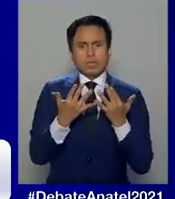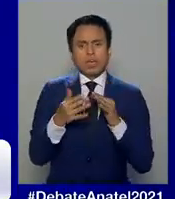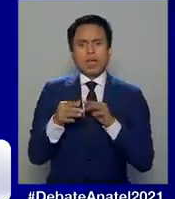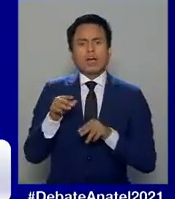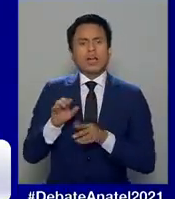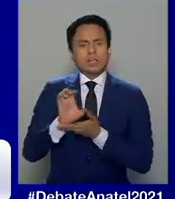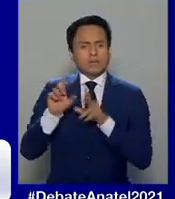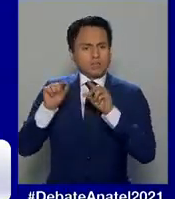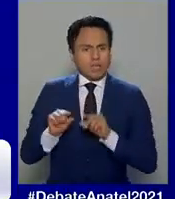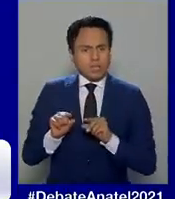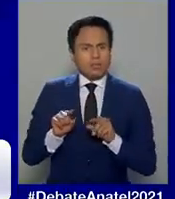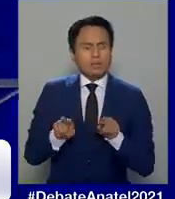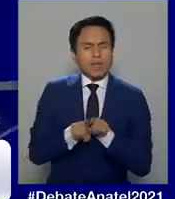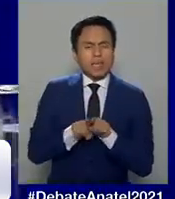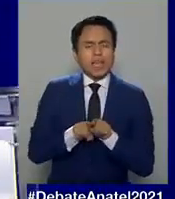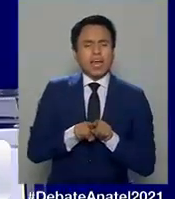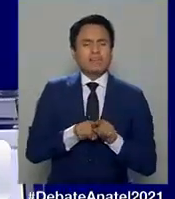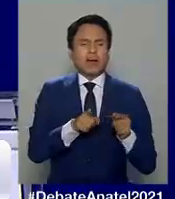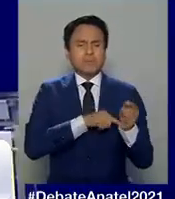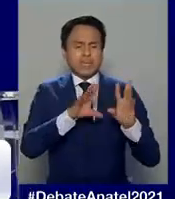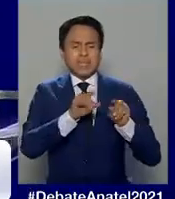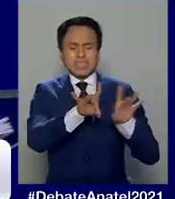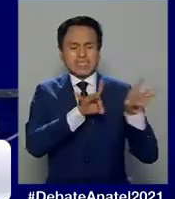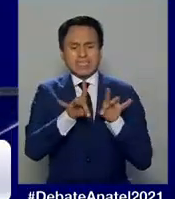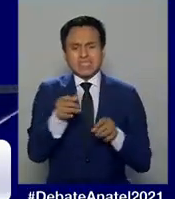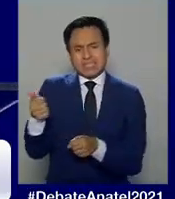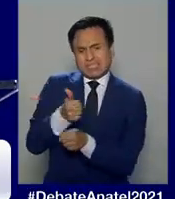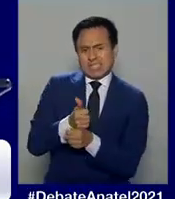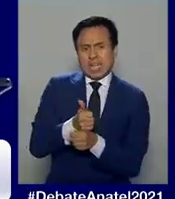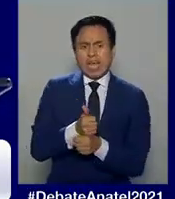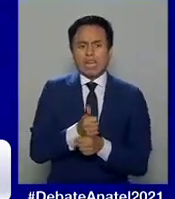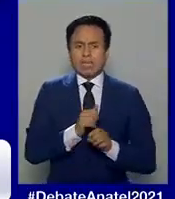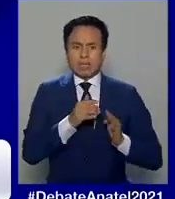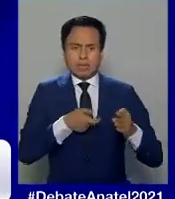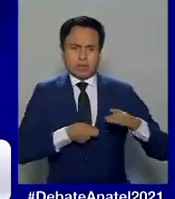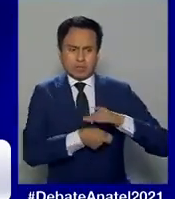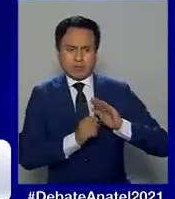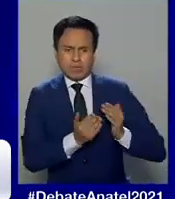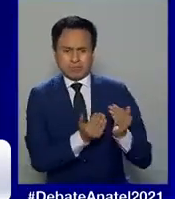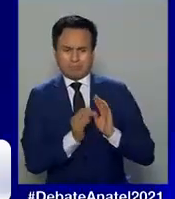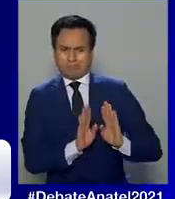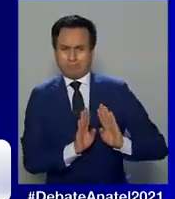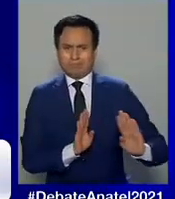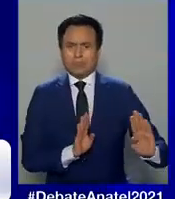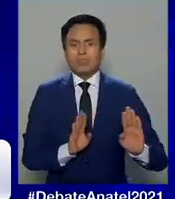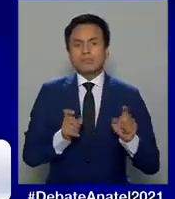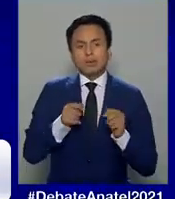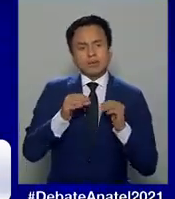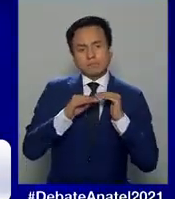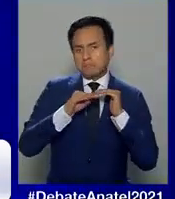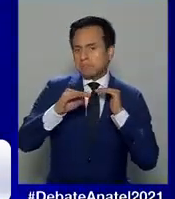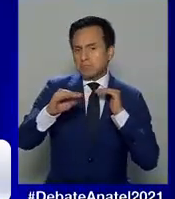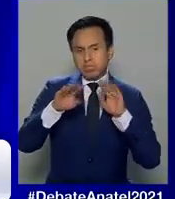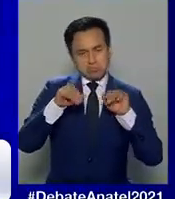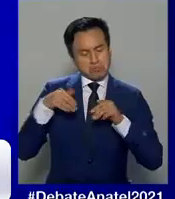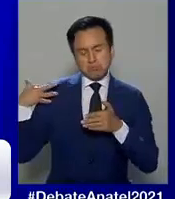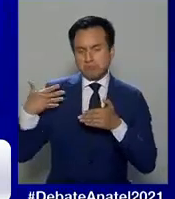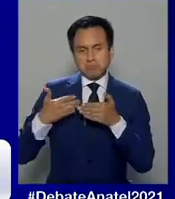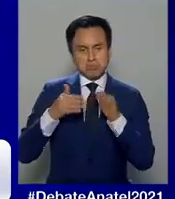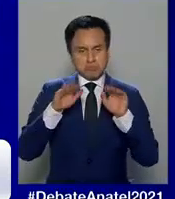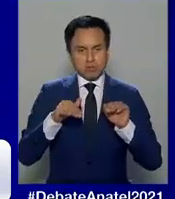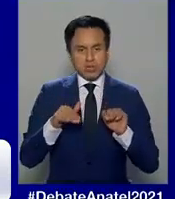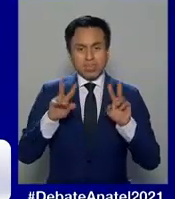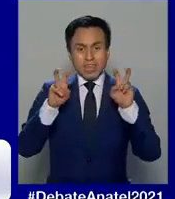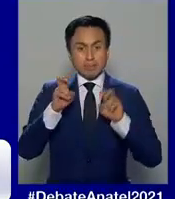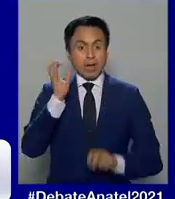Estado, de enfrentar el nepotismo y enfrentar los apitutamientos, cosa que se mantiene en una línea. Nosotros el tema de la